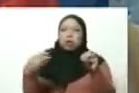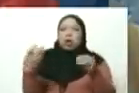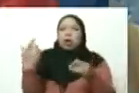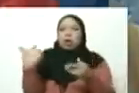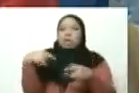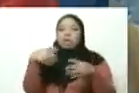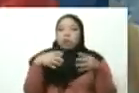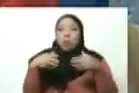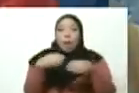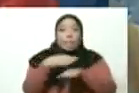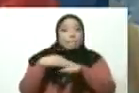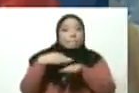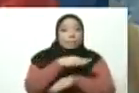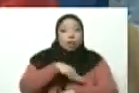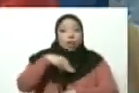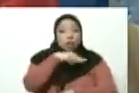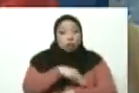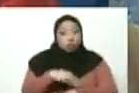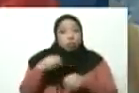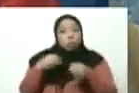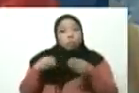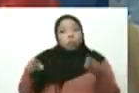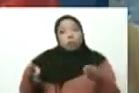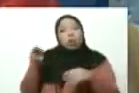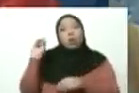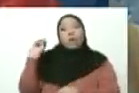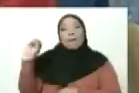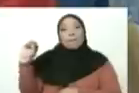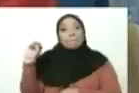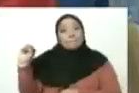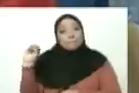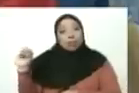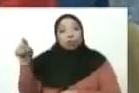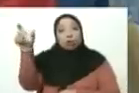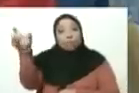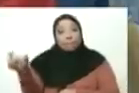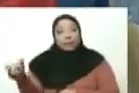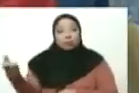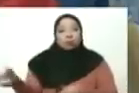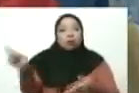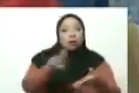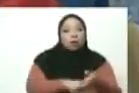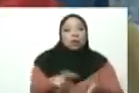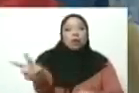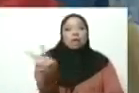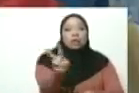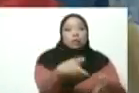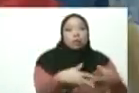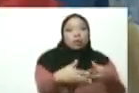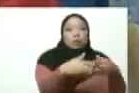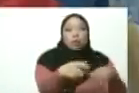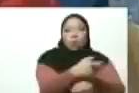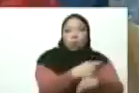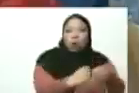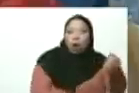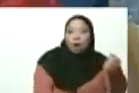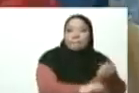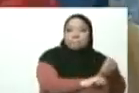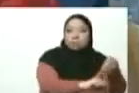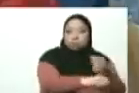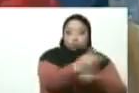público un cariz político explicaremos entonces qué este día